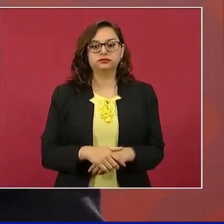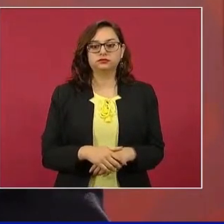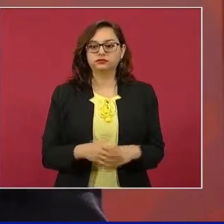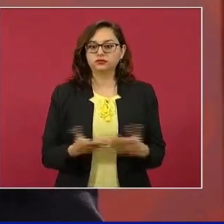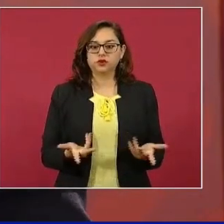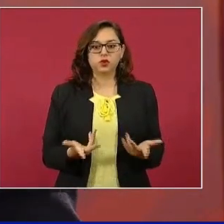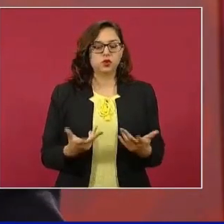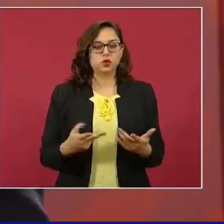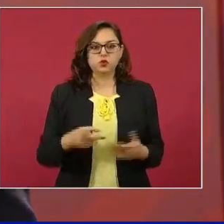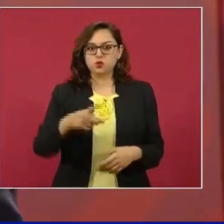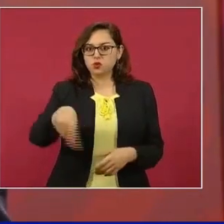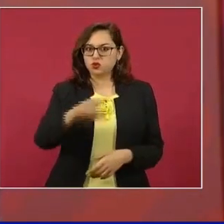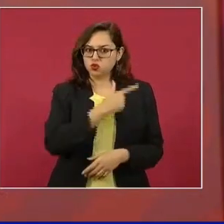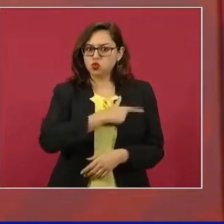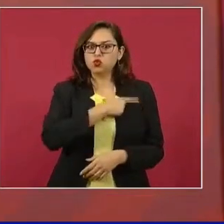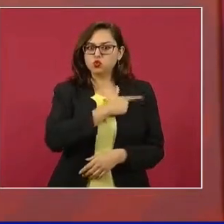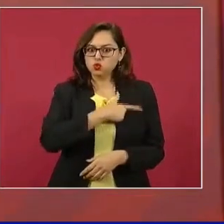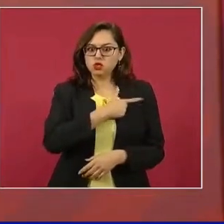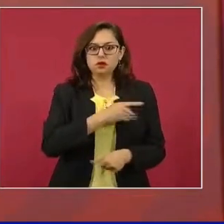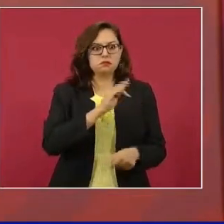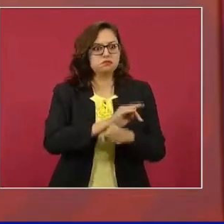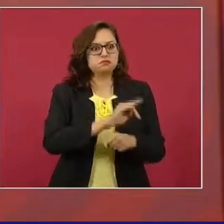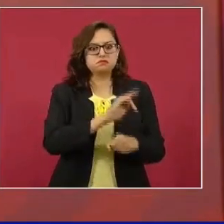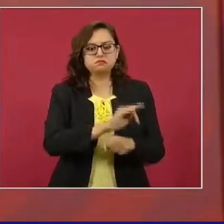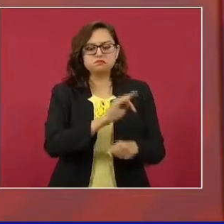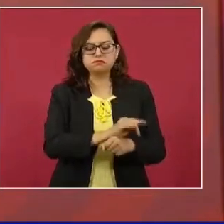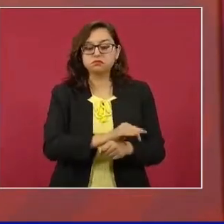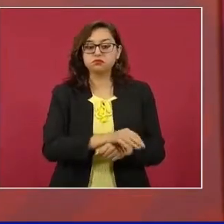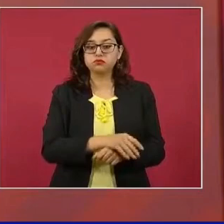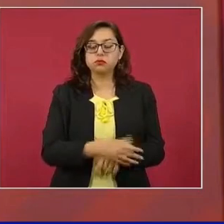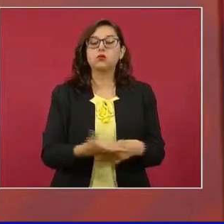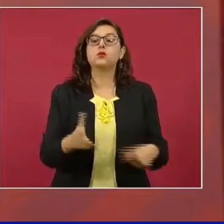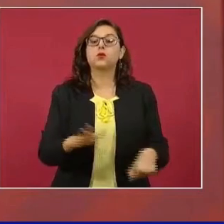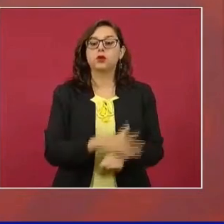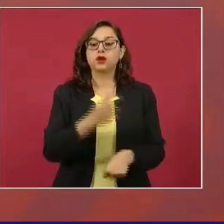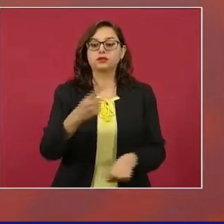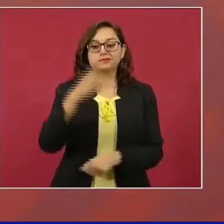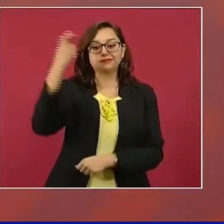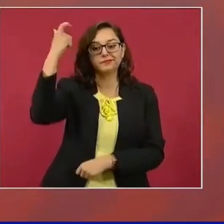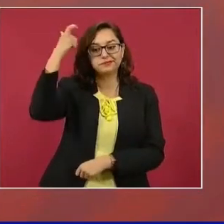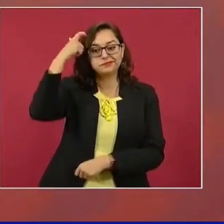Los defienden a capa y espada por ese pensamiento